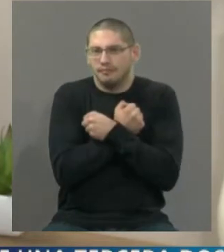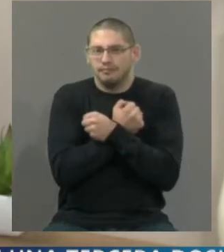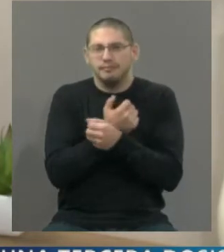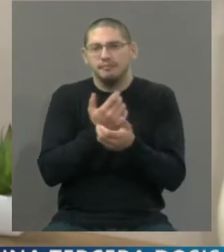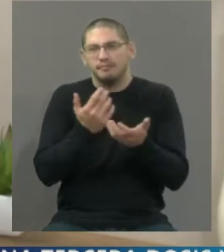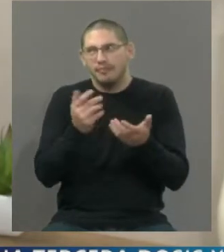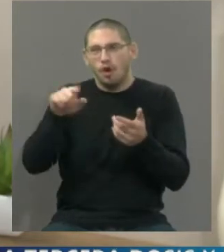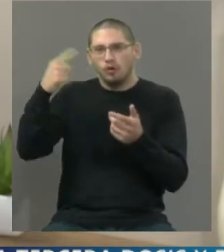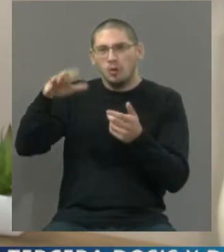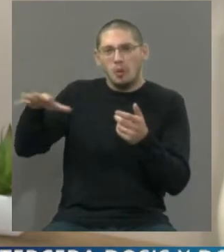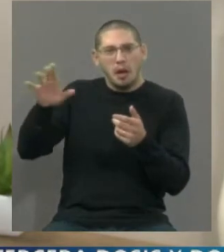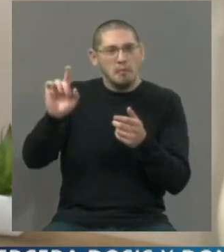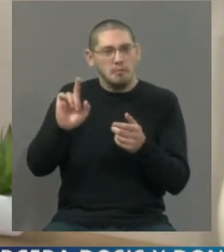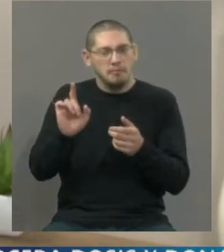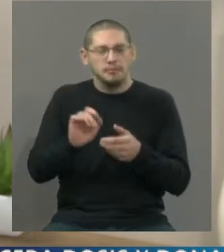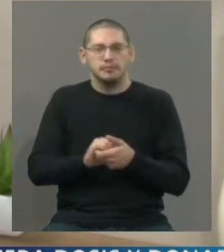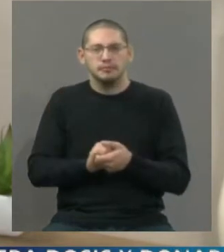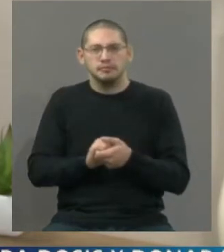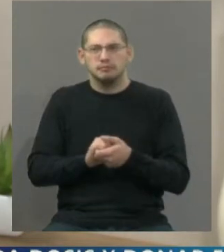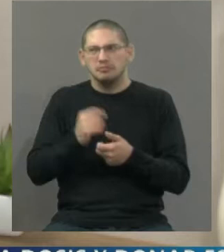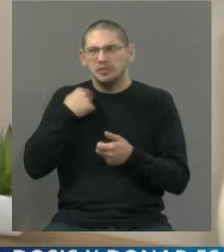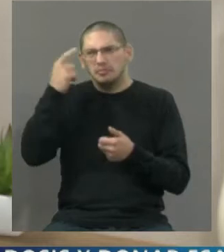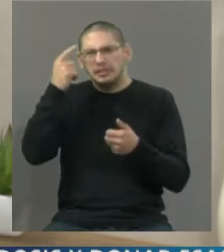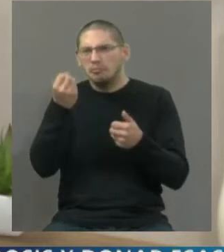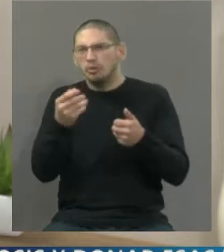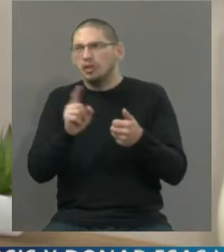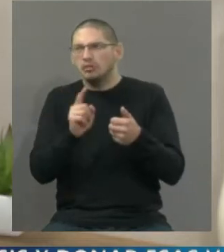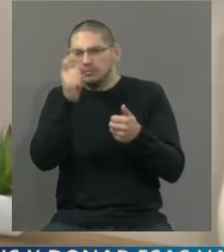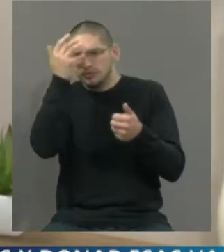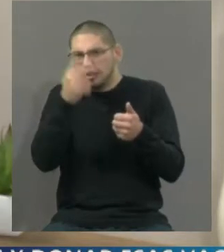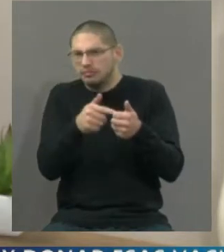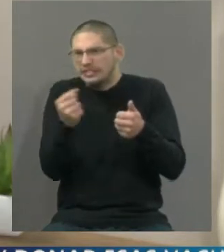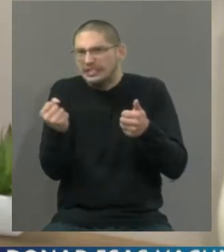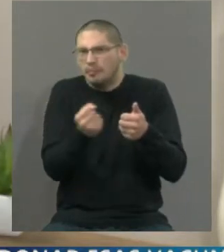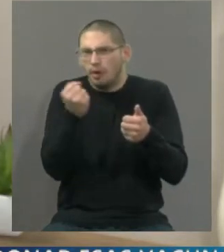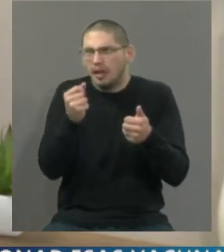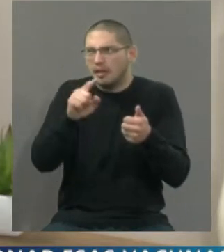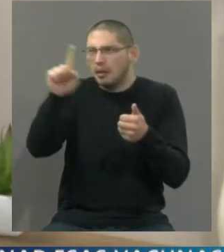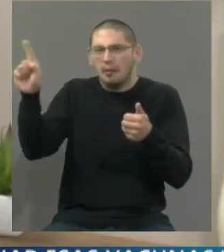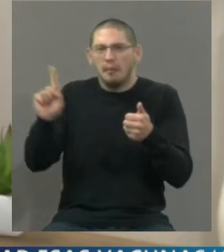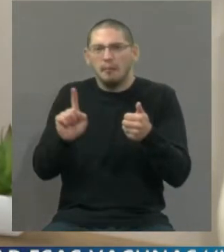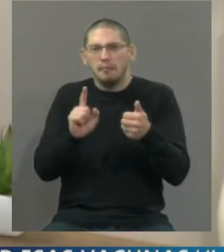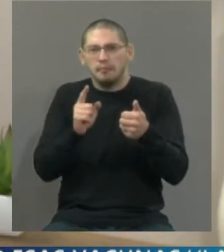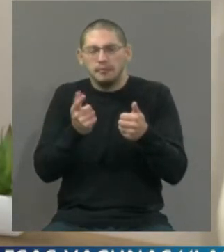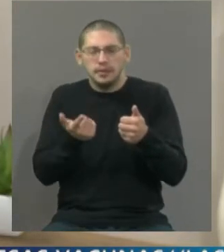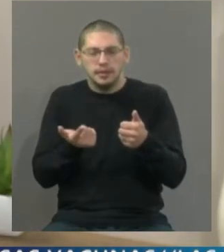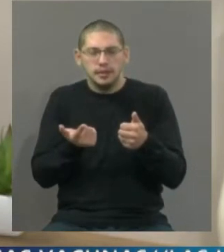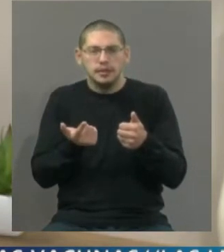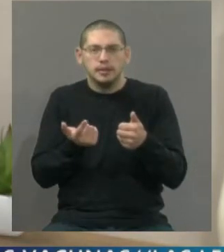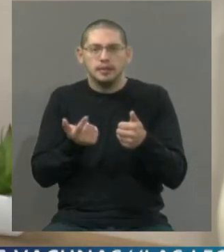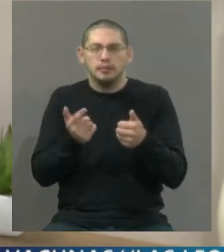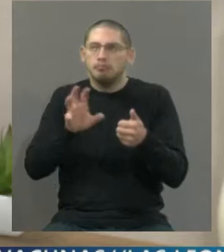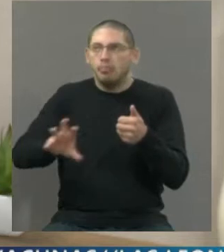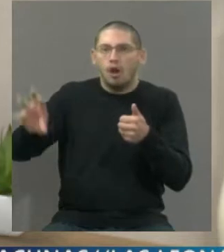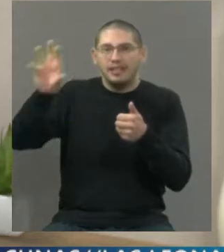eso, y tal vez hasta eso nos genera un poco de, ¿por qué no? Digo, cuando hablamos de la historia no da esa sensación de que, por ejemplo, en otras